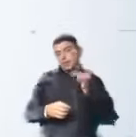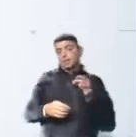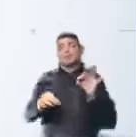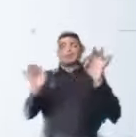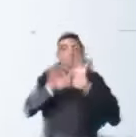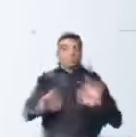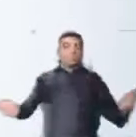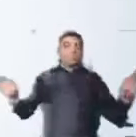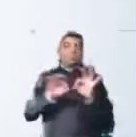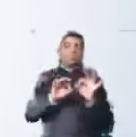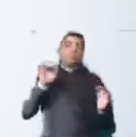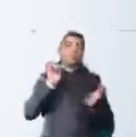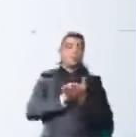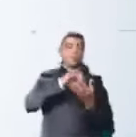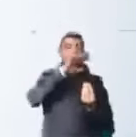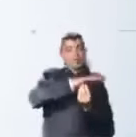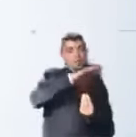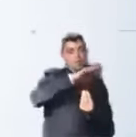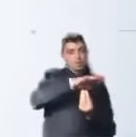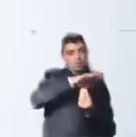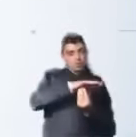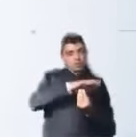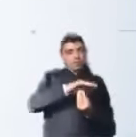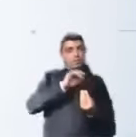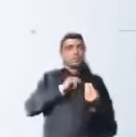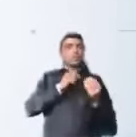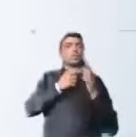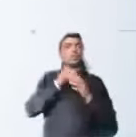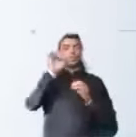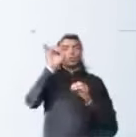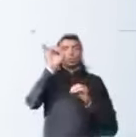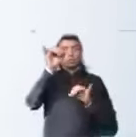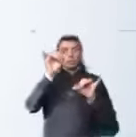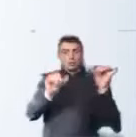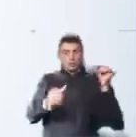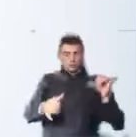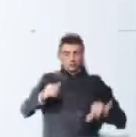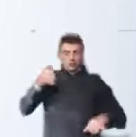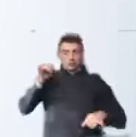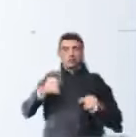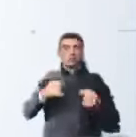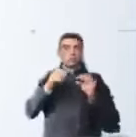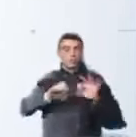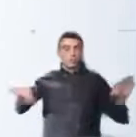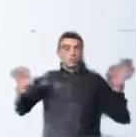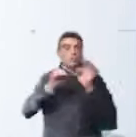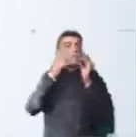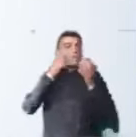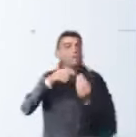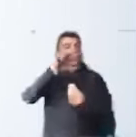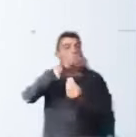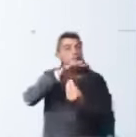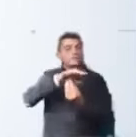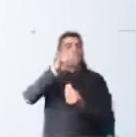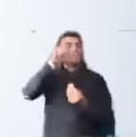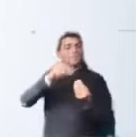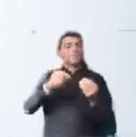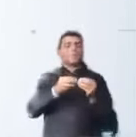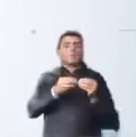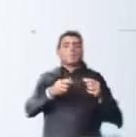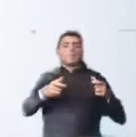Ganoderma y la formación de anticuerpos. Ahora, el Ganoderma lucidum también va a incrementar la proliferación y la